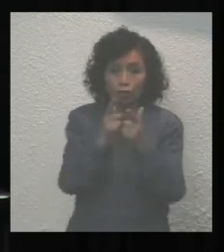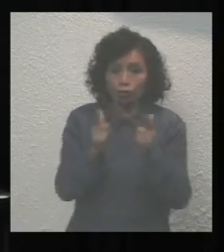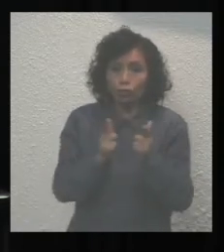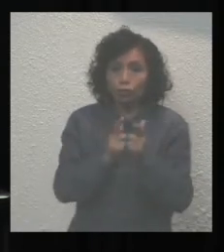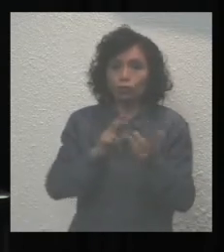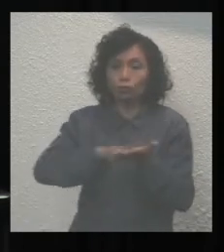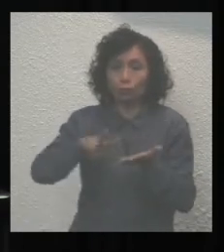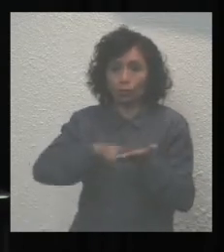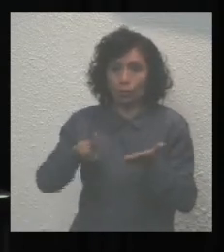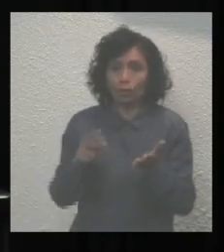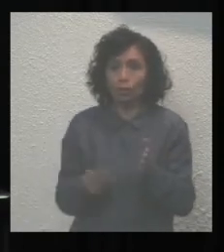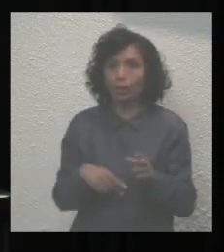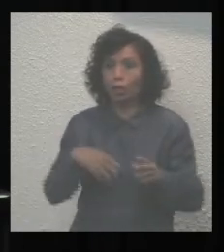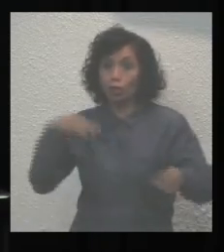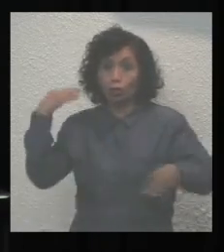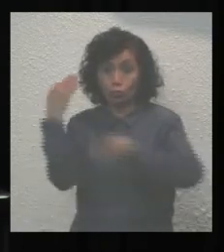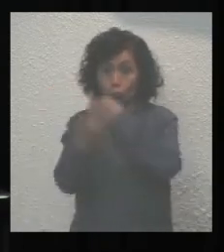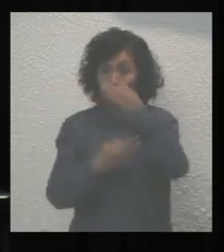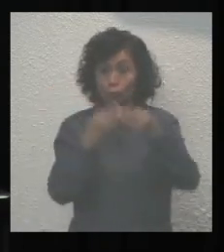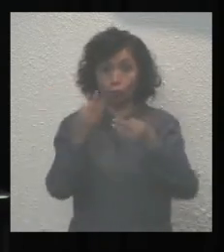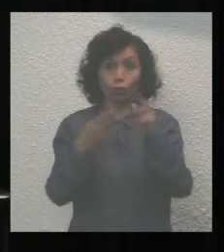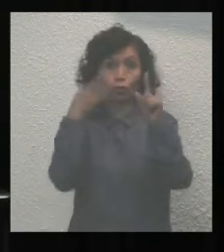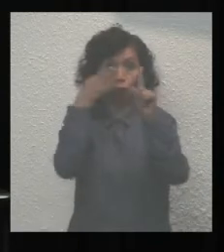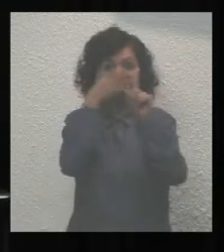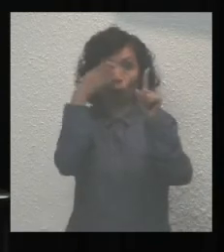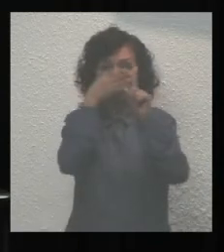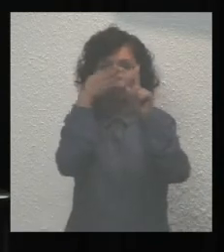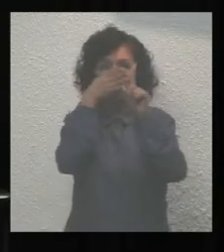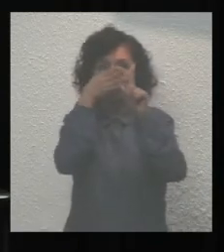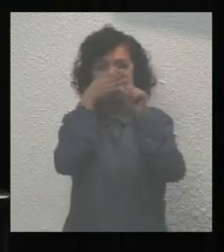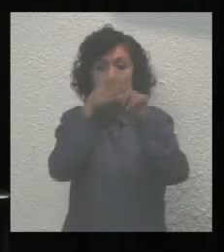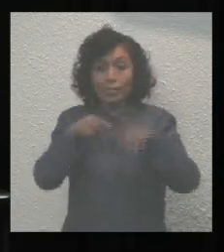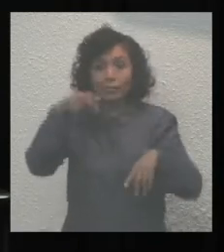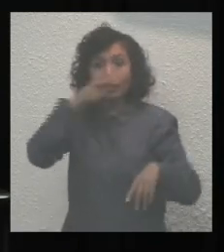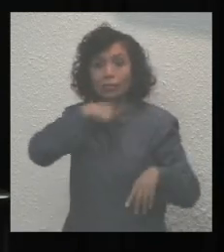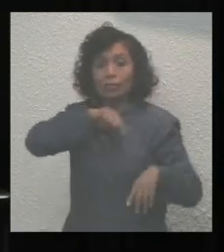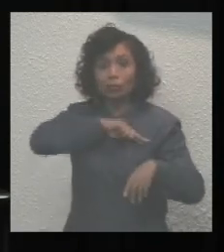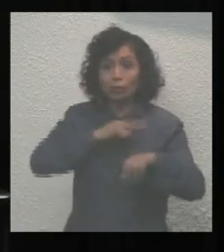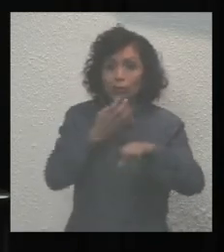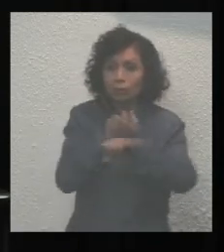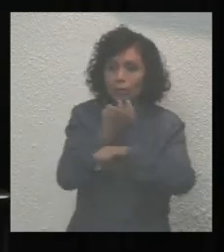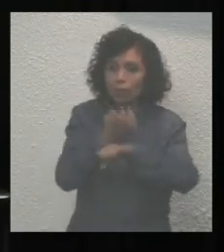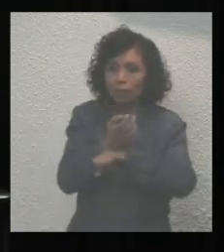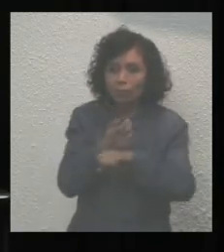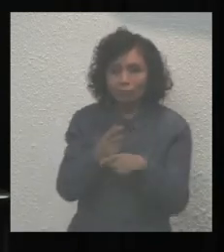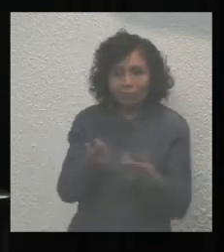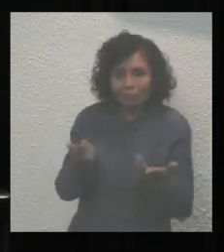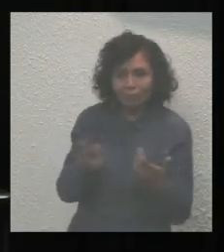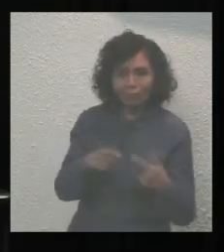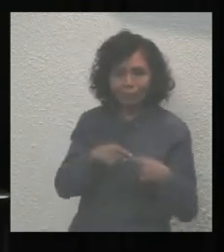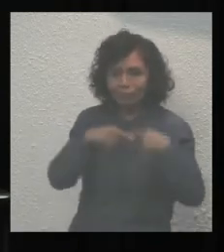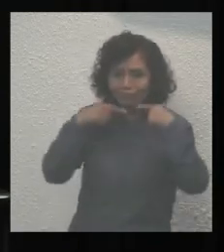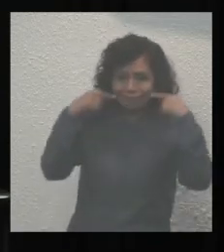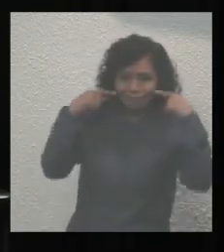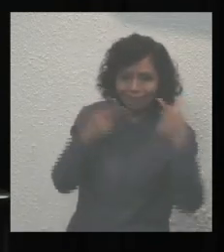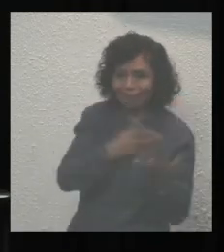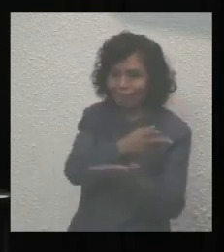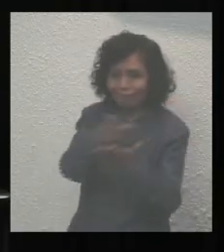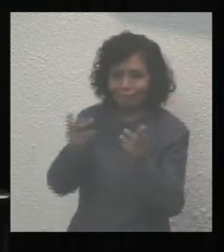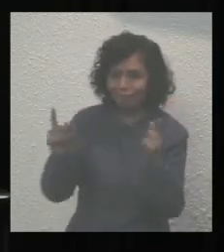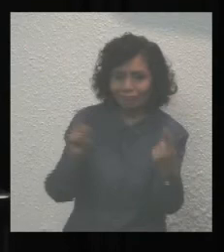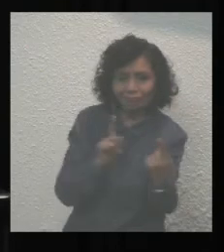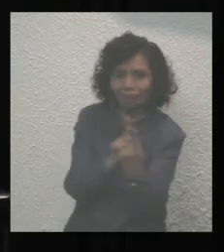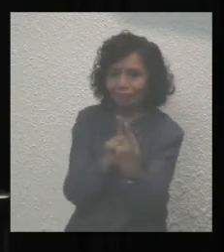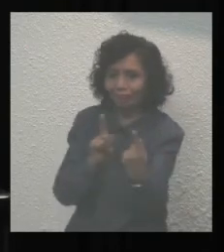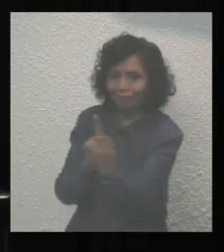que debemos compartir todos es lograr que nuestro estado le sonría a su gente de la misma forma en que ellos le